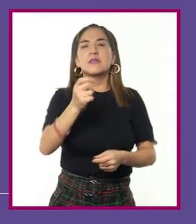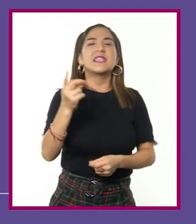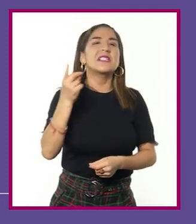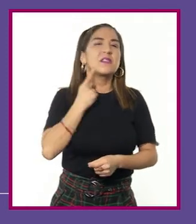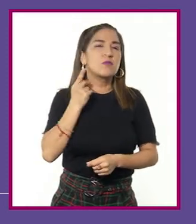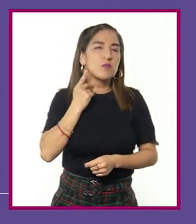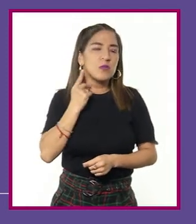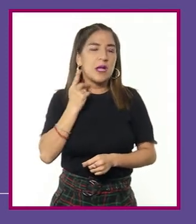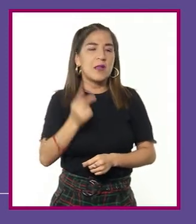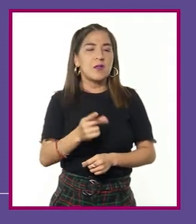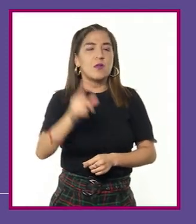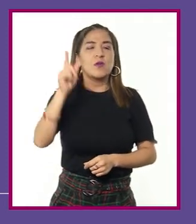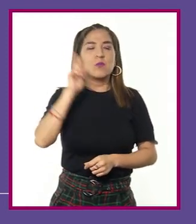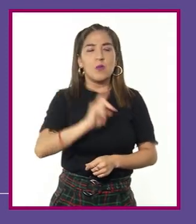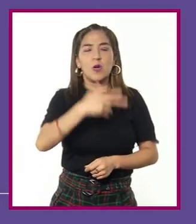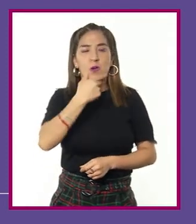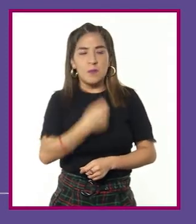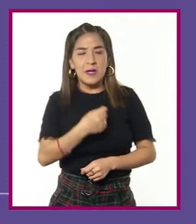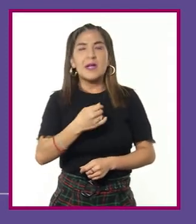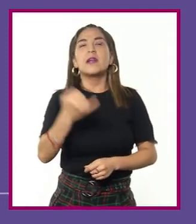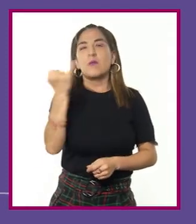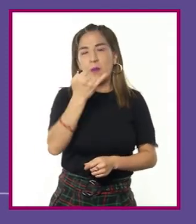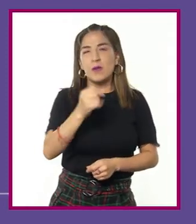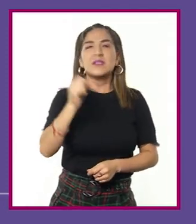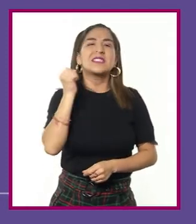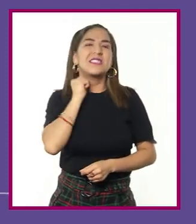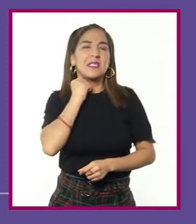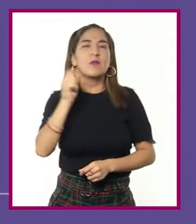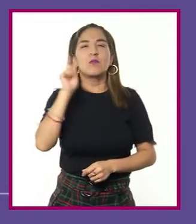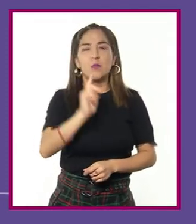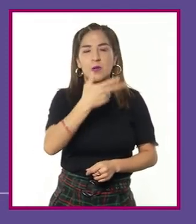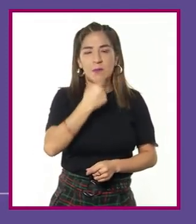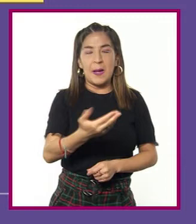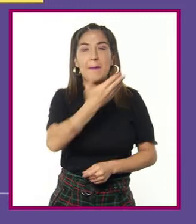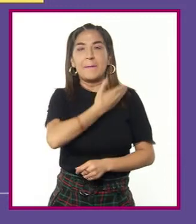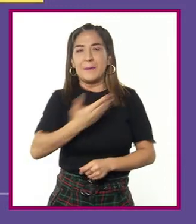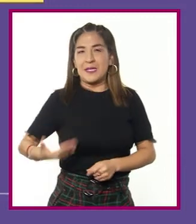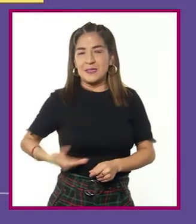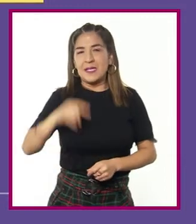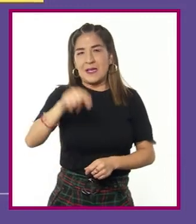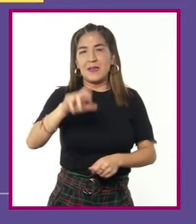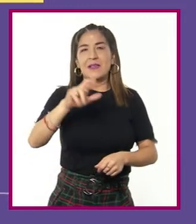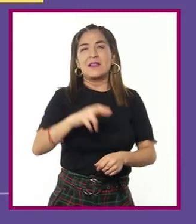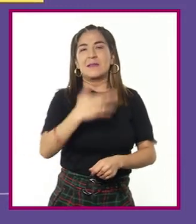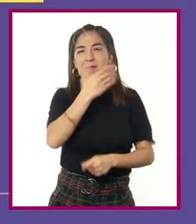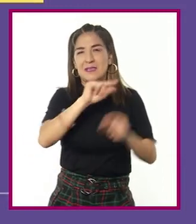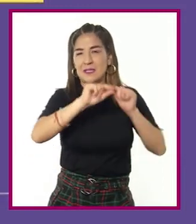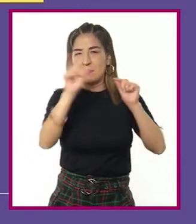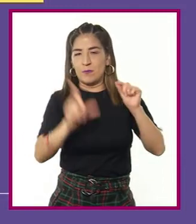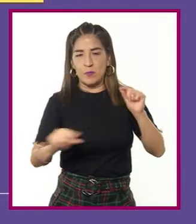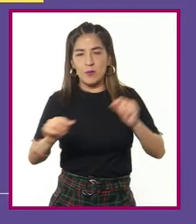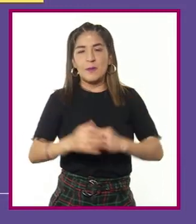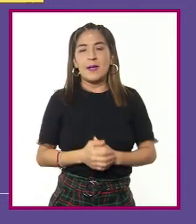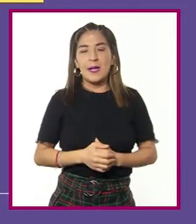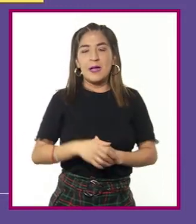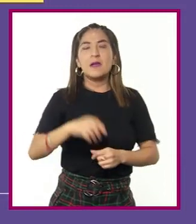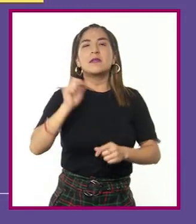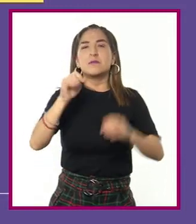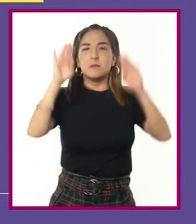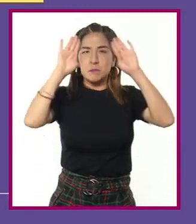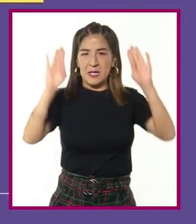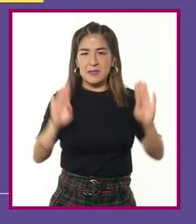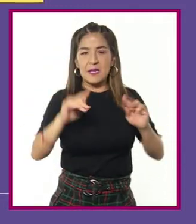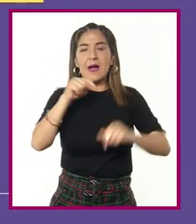diputadas, diputados y las y los senadores, el presidente de la República y las magistradas y magistrados de la Suprema Corte